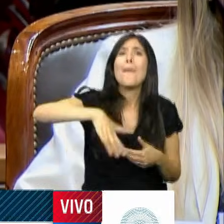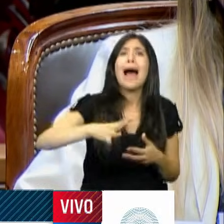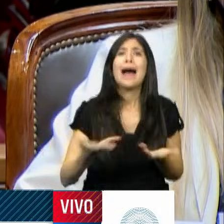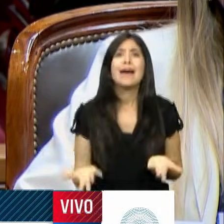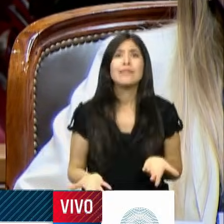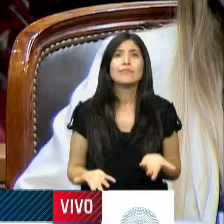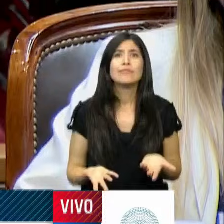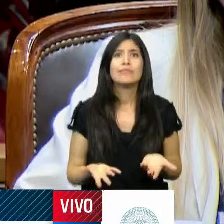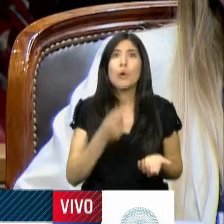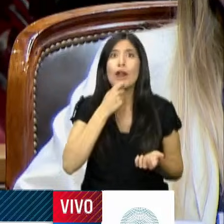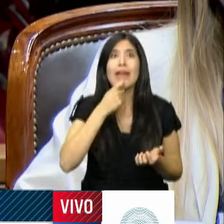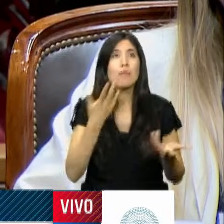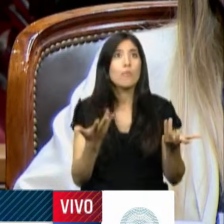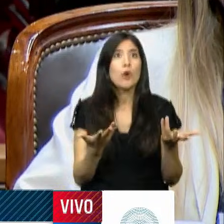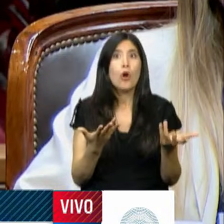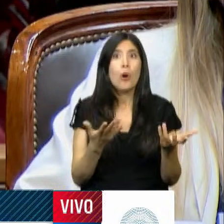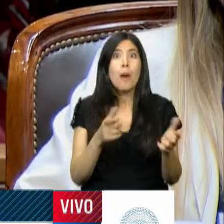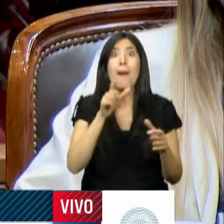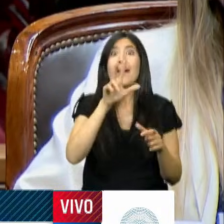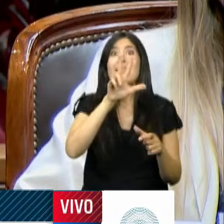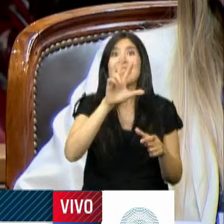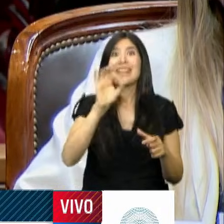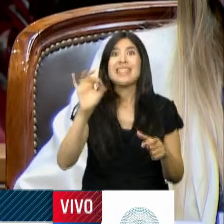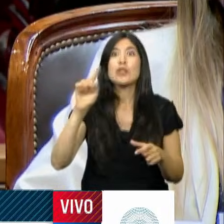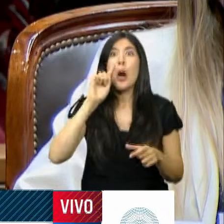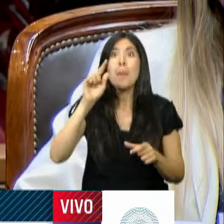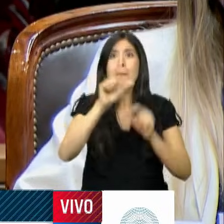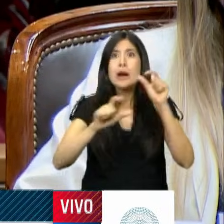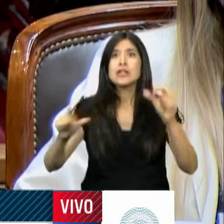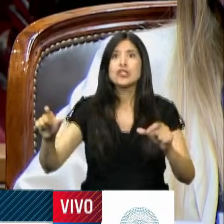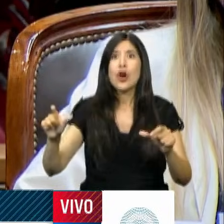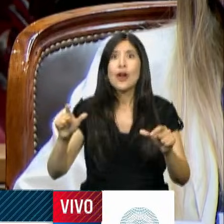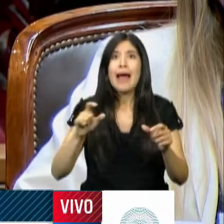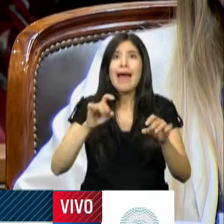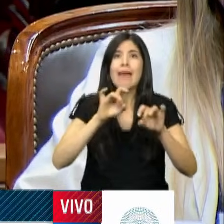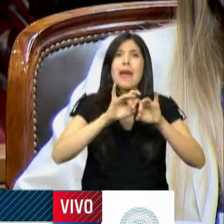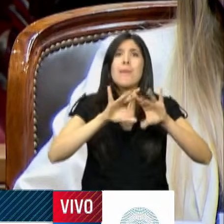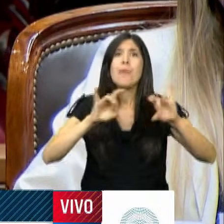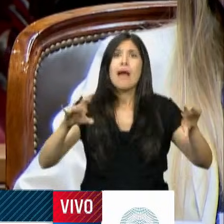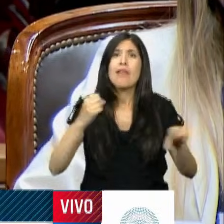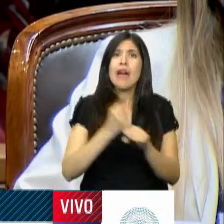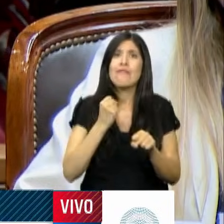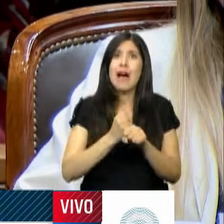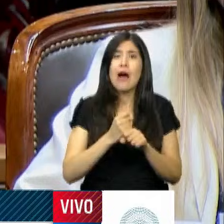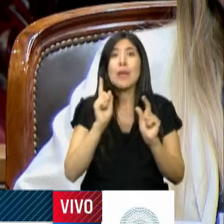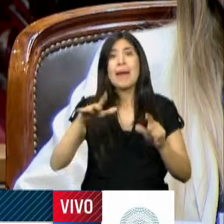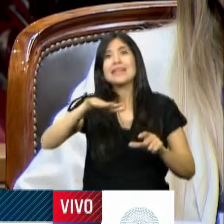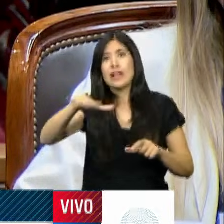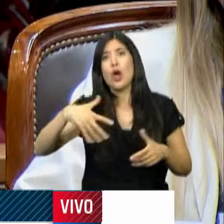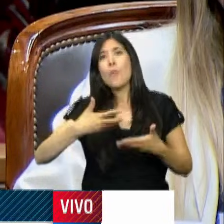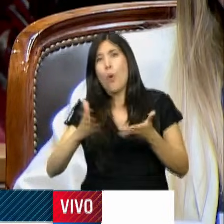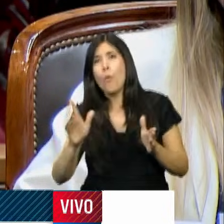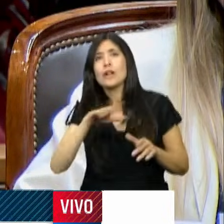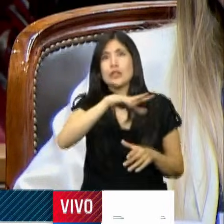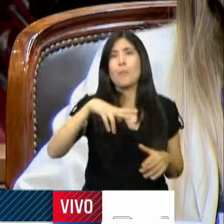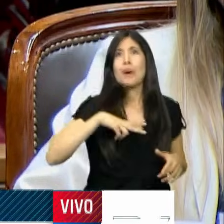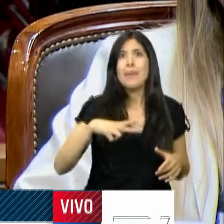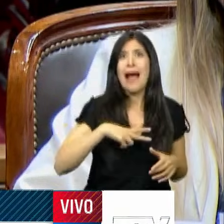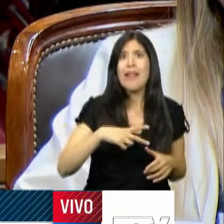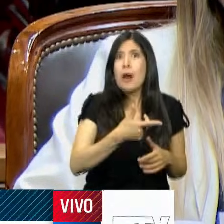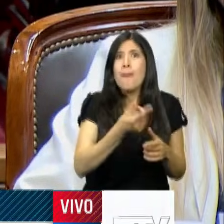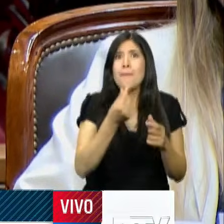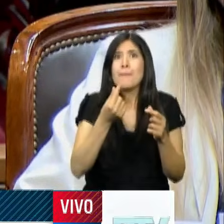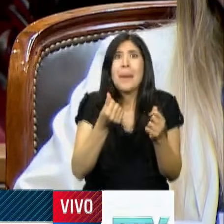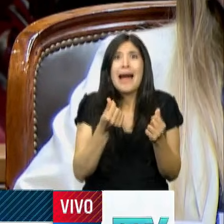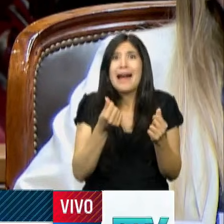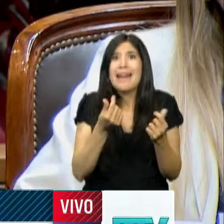hacer para reabsorber esos más de 300.000 trabajadores, sumando los trabajadores del sector público con el sector privado, que ya no tienen